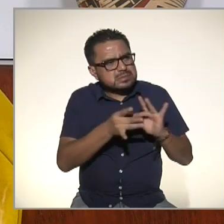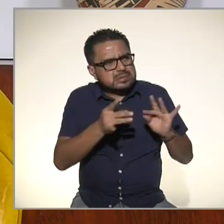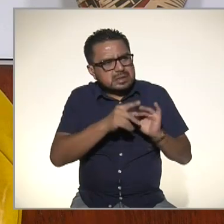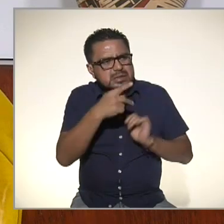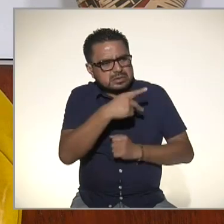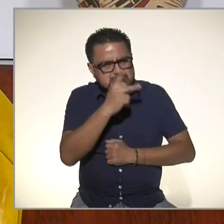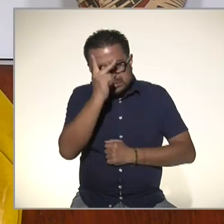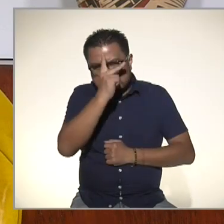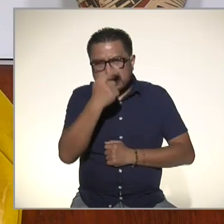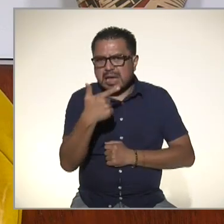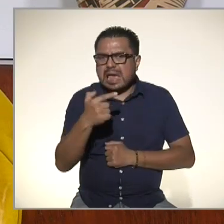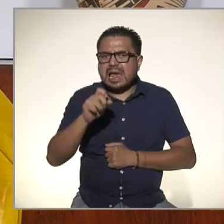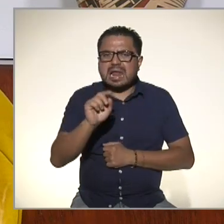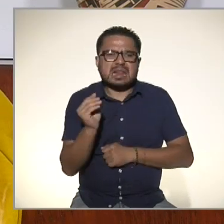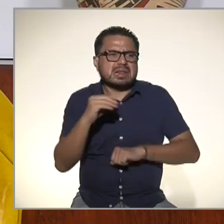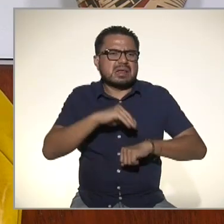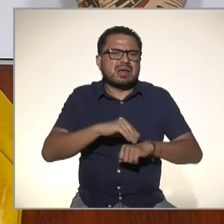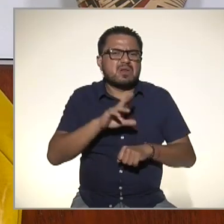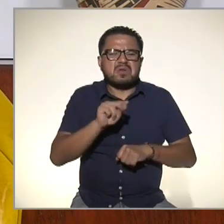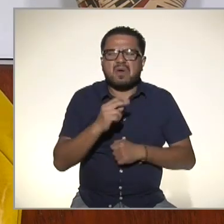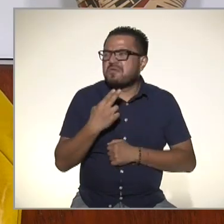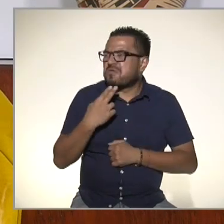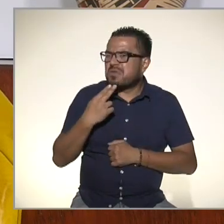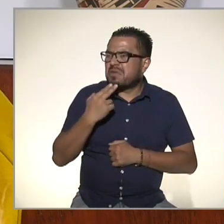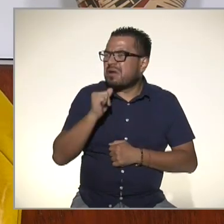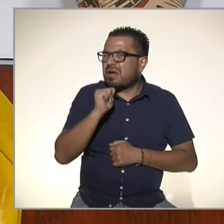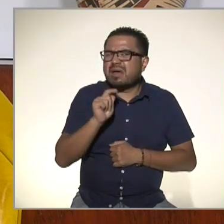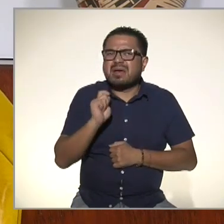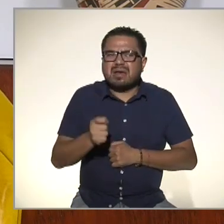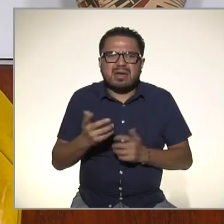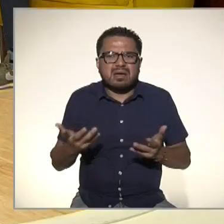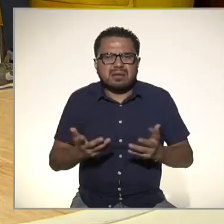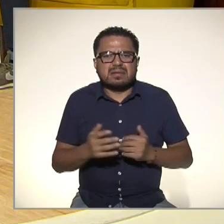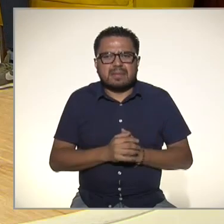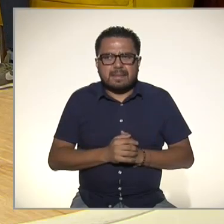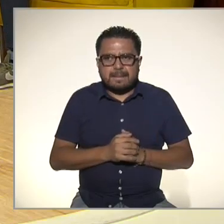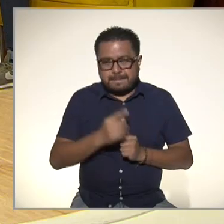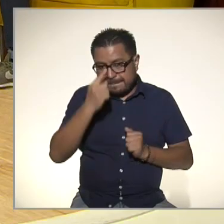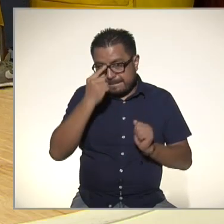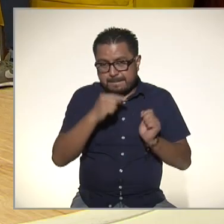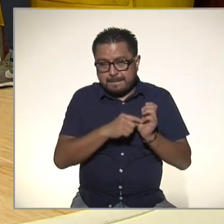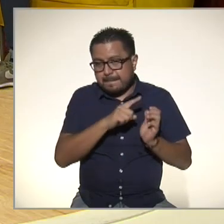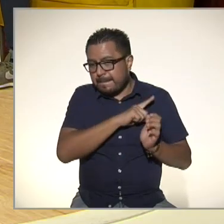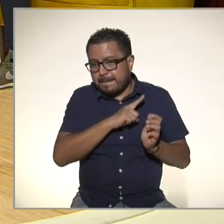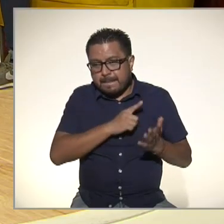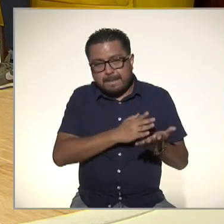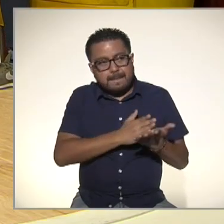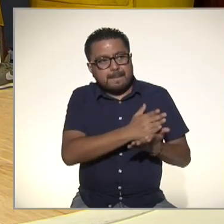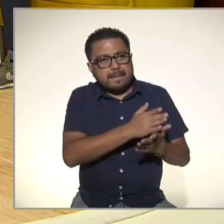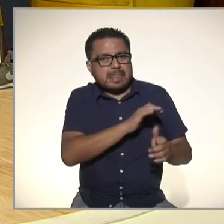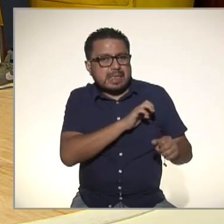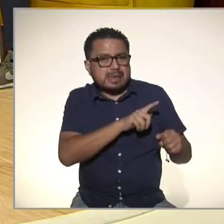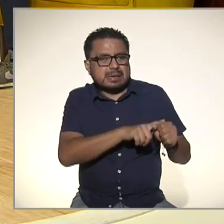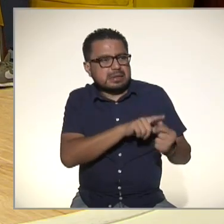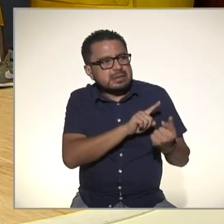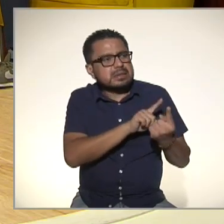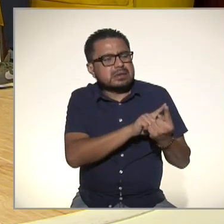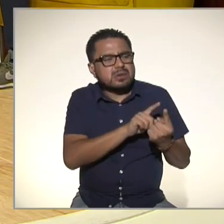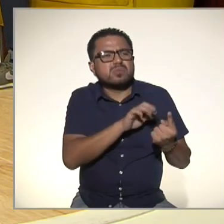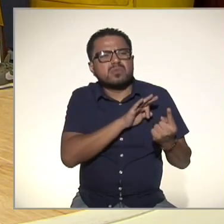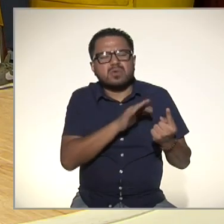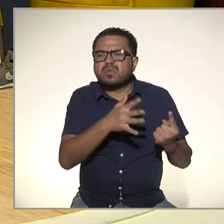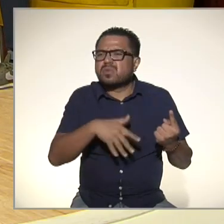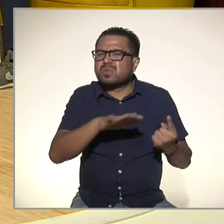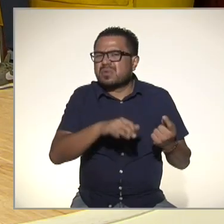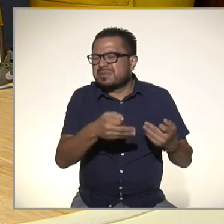psicológico y que le dieron un gel que no le funciona mayormente. ¿Qué hace? Pues yo creo que también irá con alguno de los especialistas a que se busque cuál